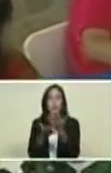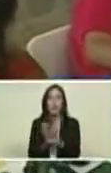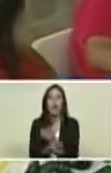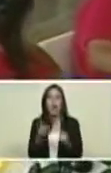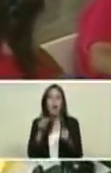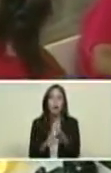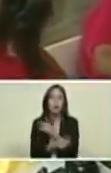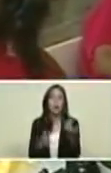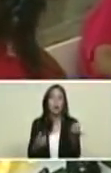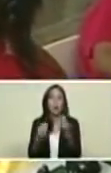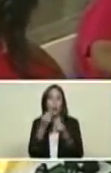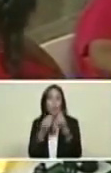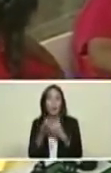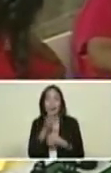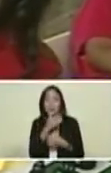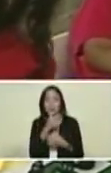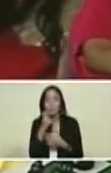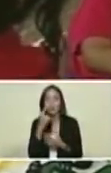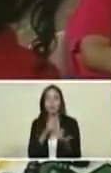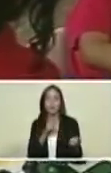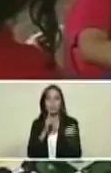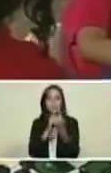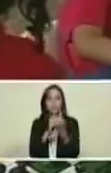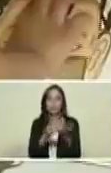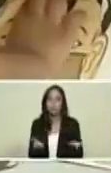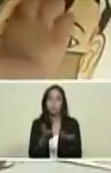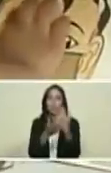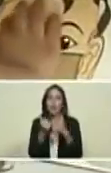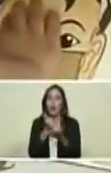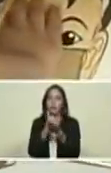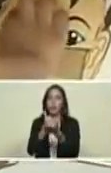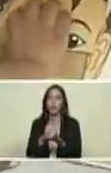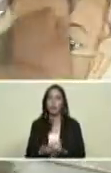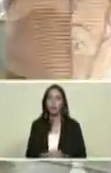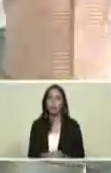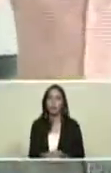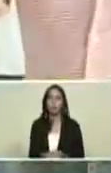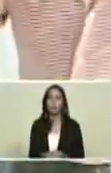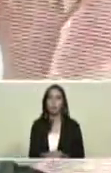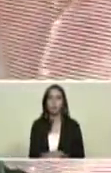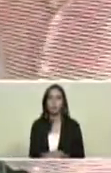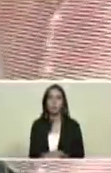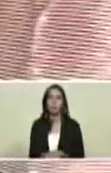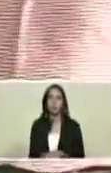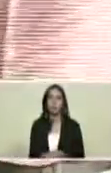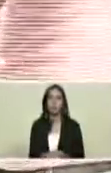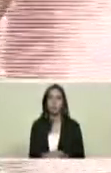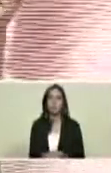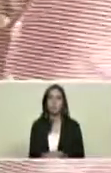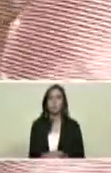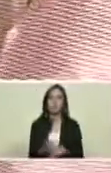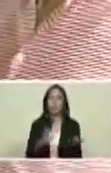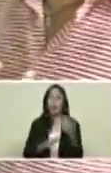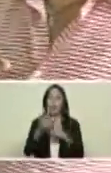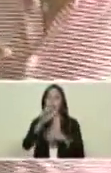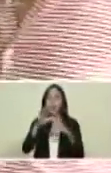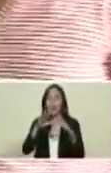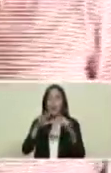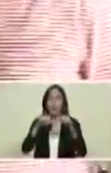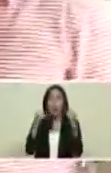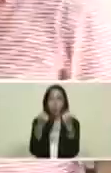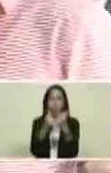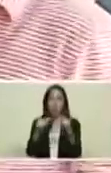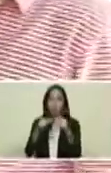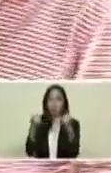carencias proteico-calóricas y afectivas que se traigan del hogar. Mira, gobernador, pero así como tenemos tres aulas de maternal,